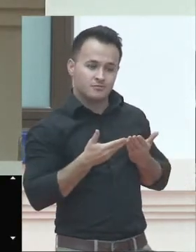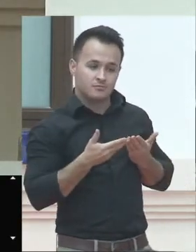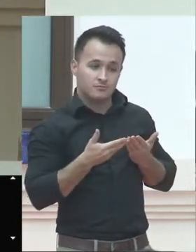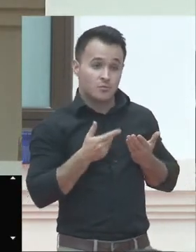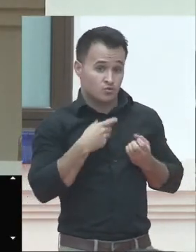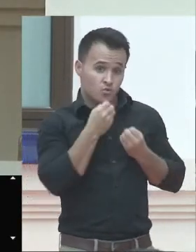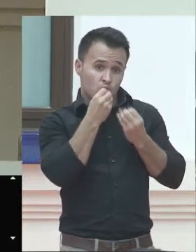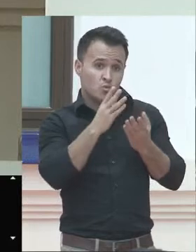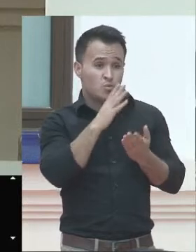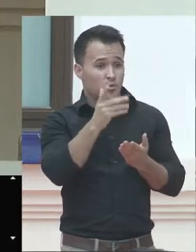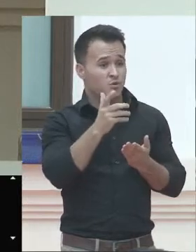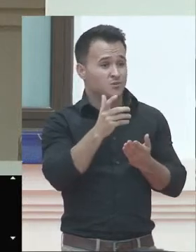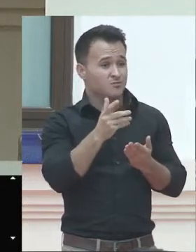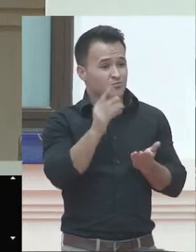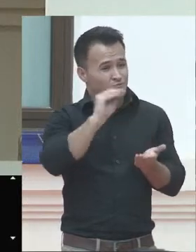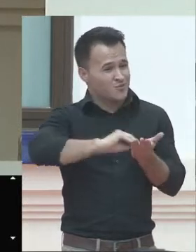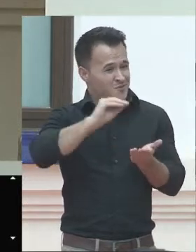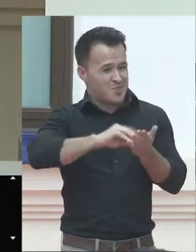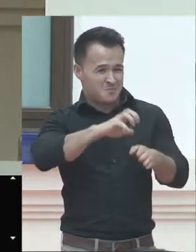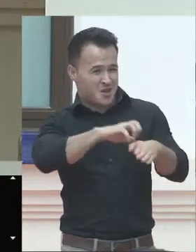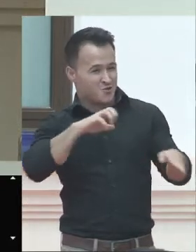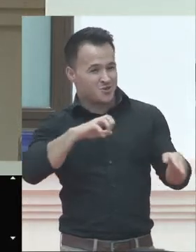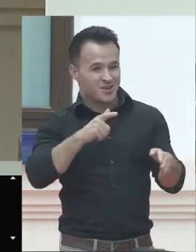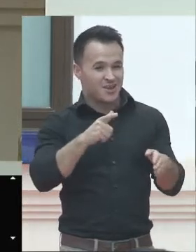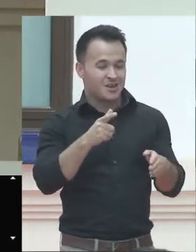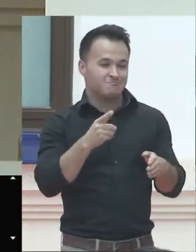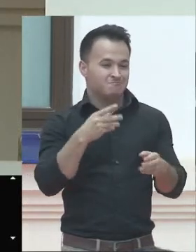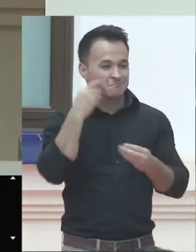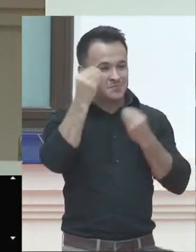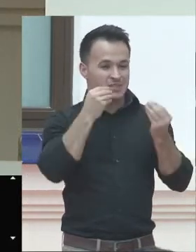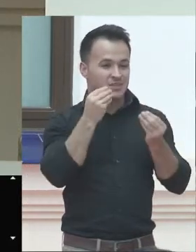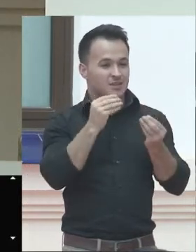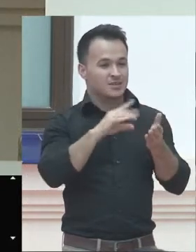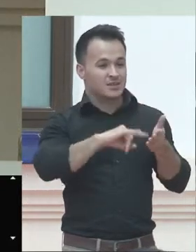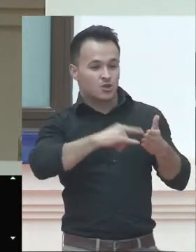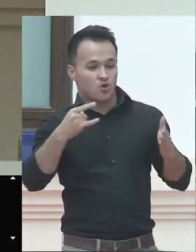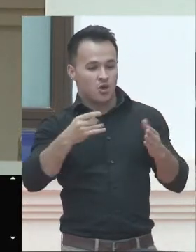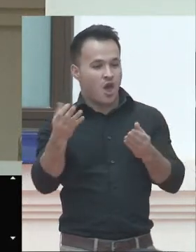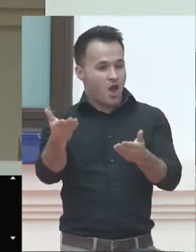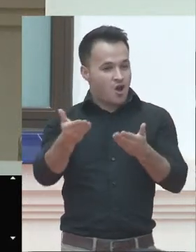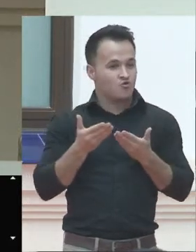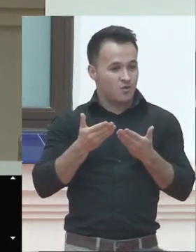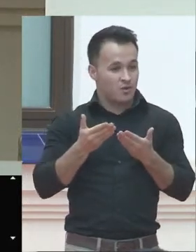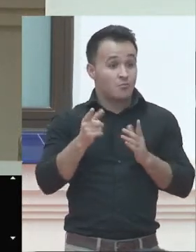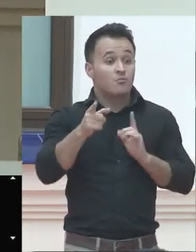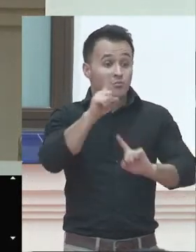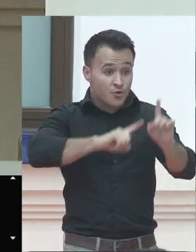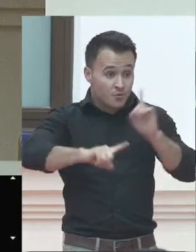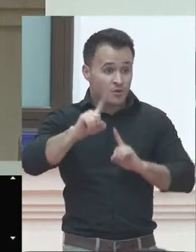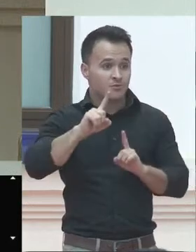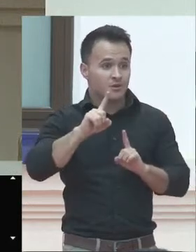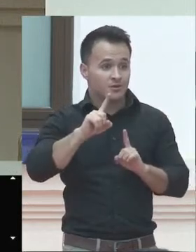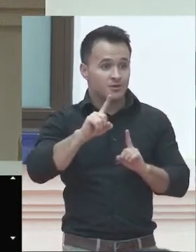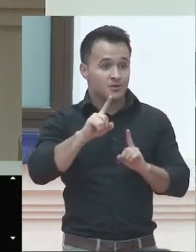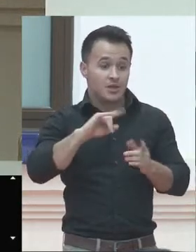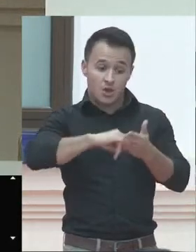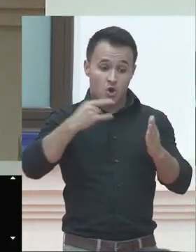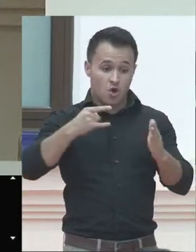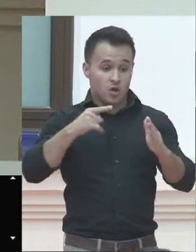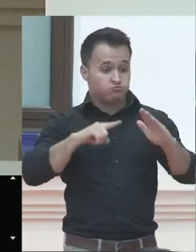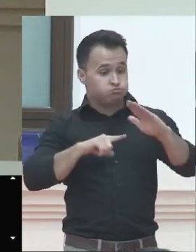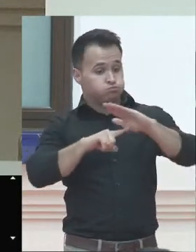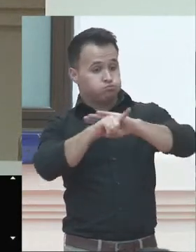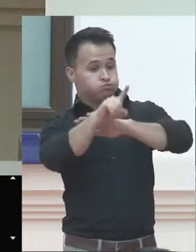comento porque en la mayor parte de los casos entendemos que la tecnología de por sí nos tiene que ayudar. El problema está en que casi siempre desarrollamos la